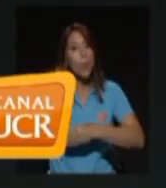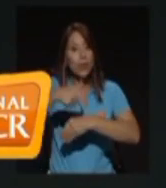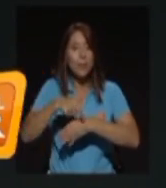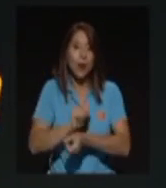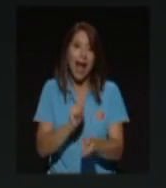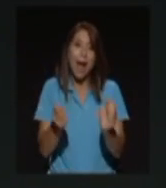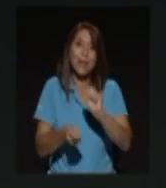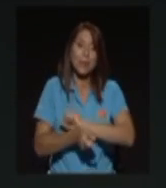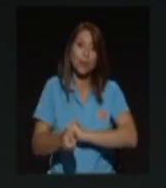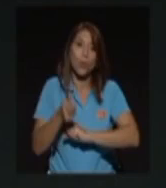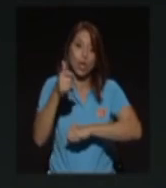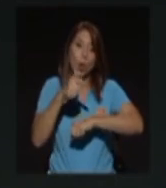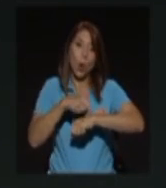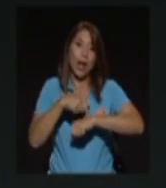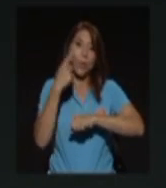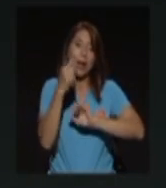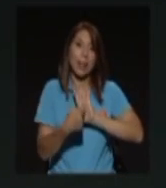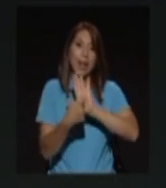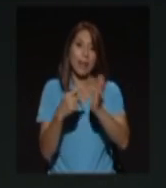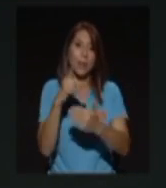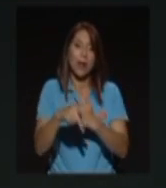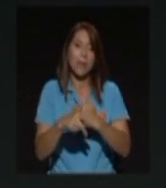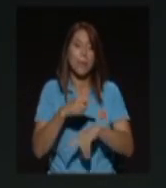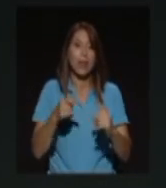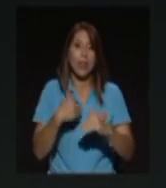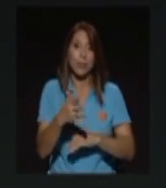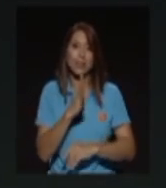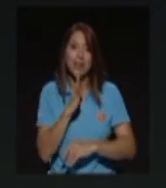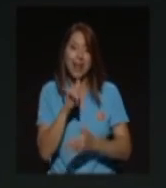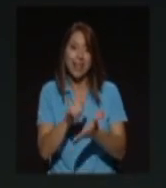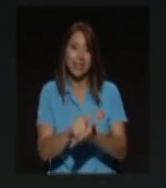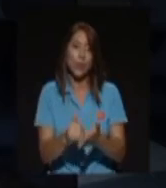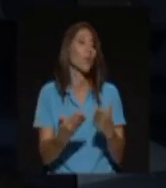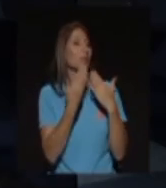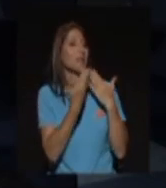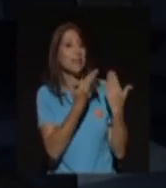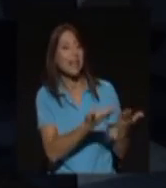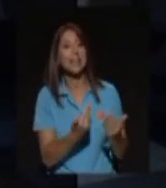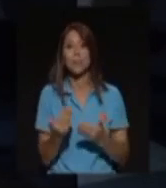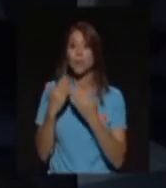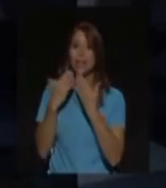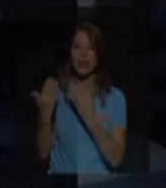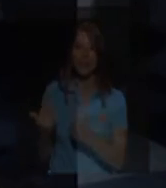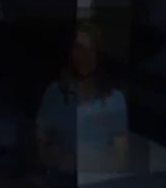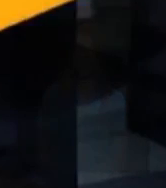poquito el horario de difusión, pero ya se hablará de eso. Muchísimas gracias. Muchas gracias.